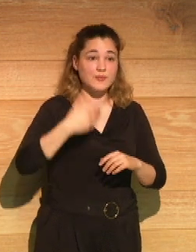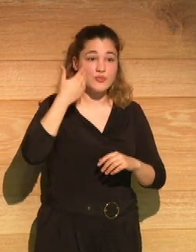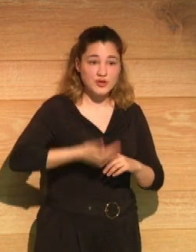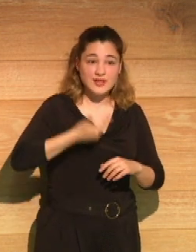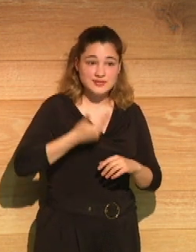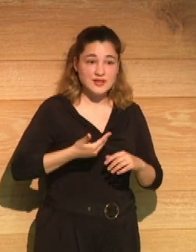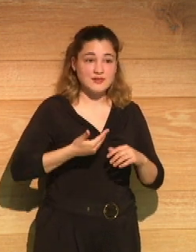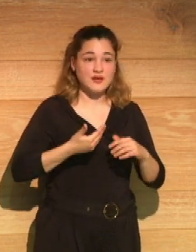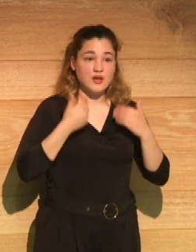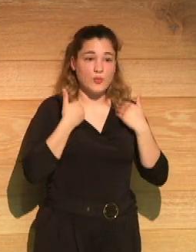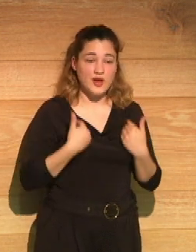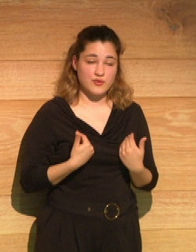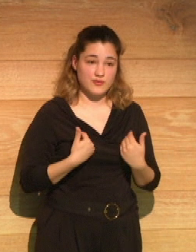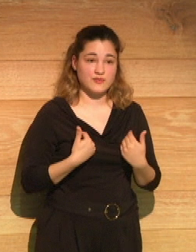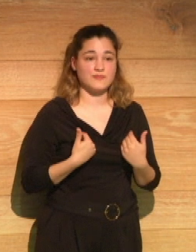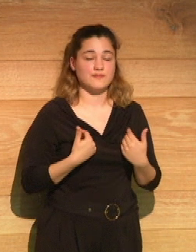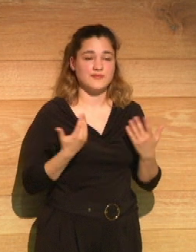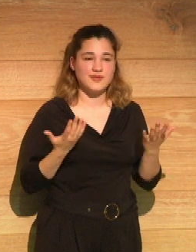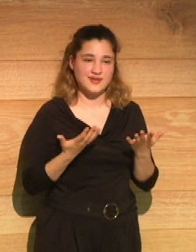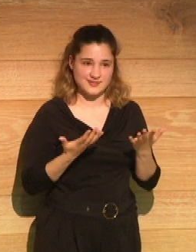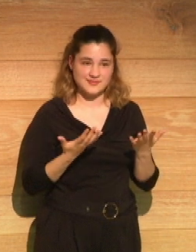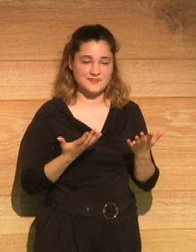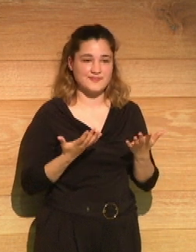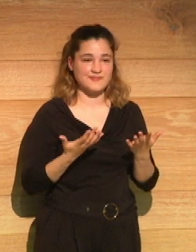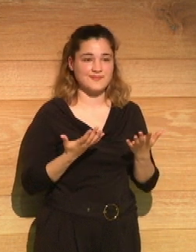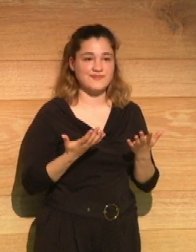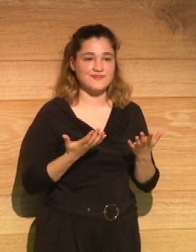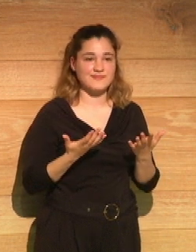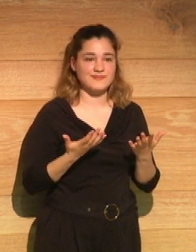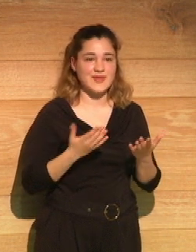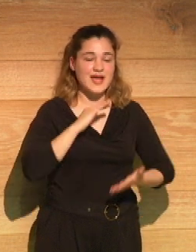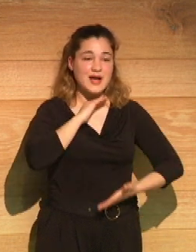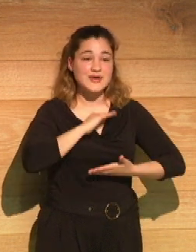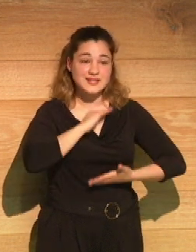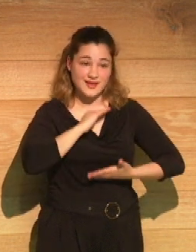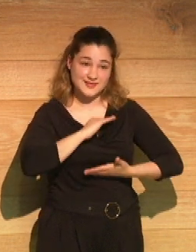componente humano y son las capacidades, las